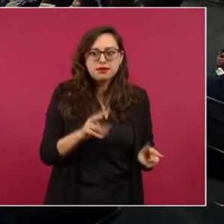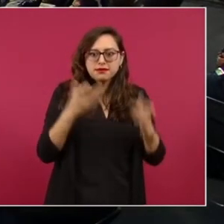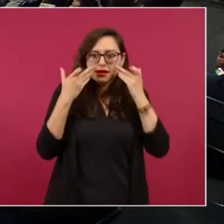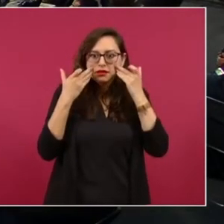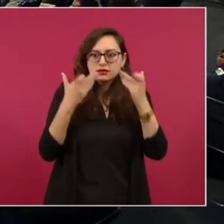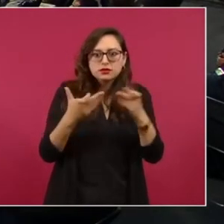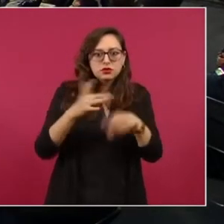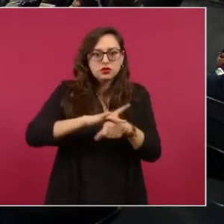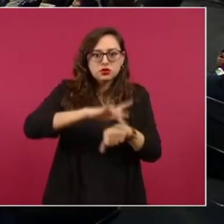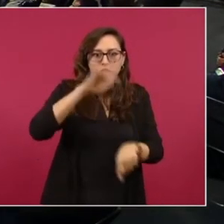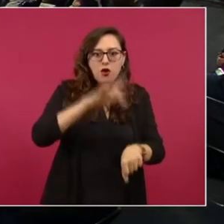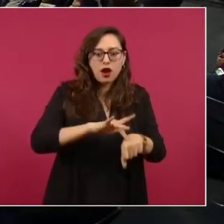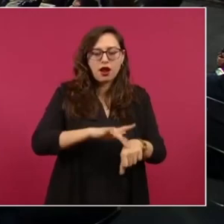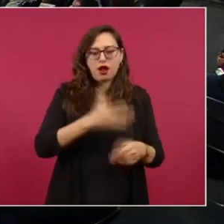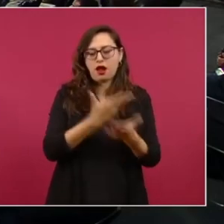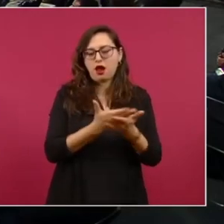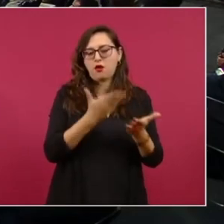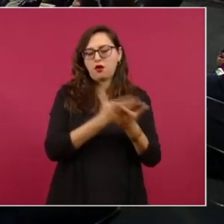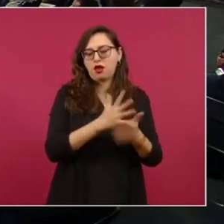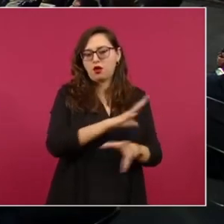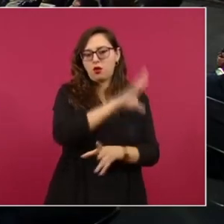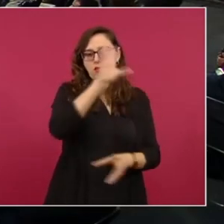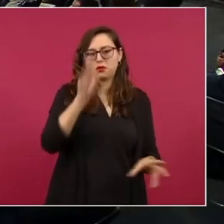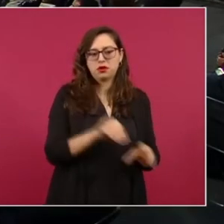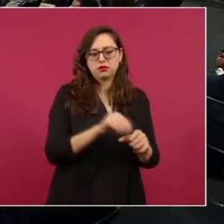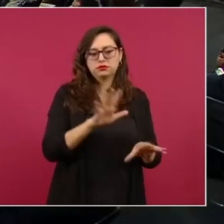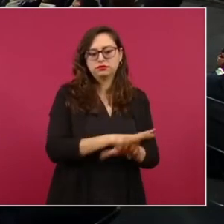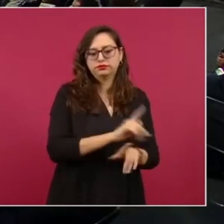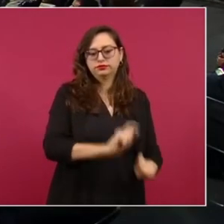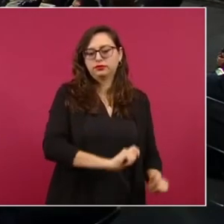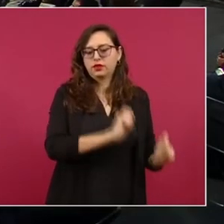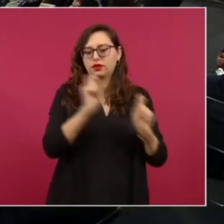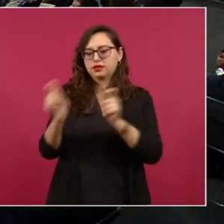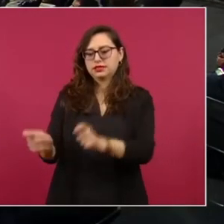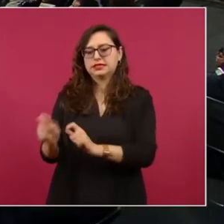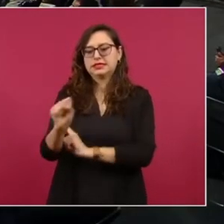de la Defensa. El avión que compró